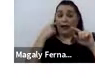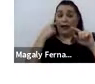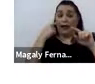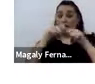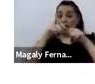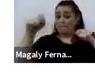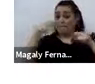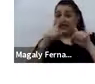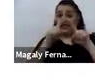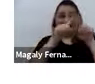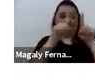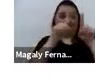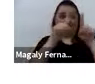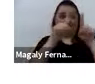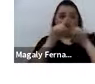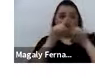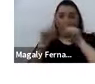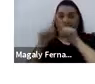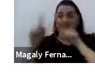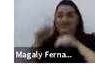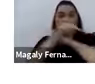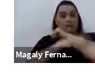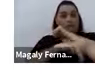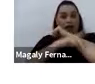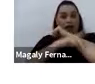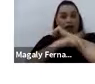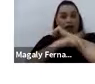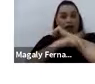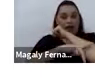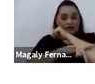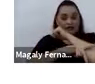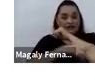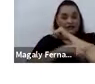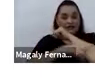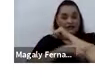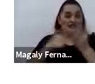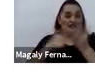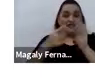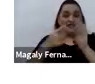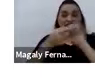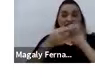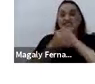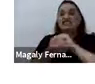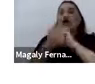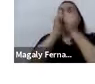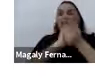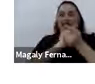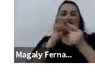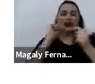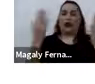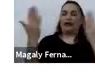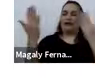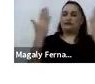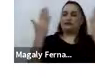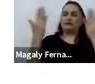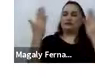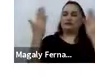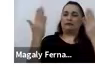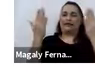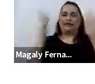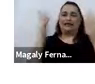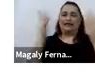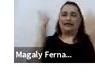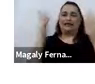de los diferentes países que se están debatiendo, se convierte en un espejismo con